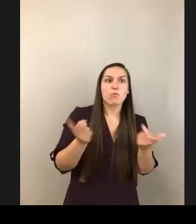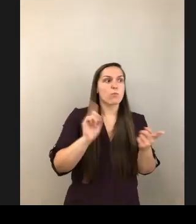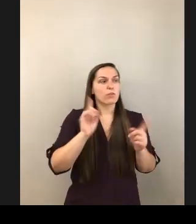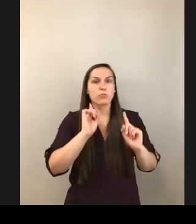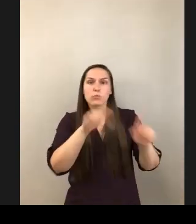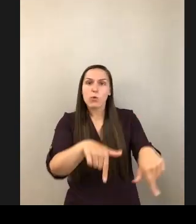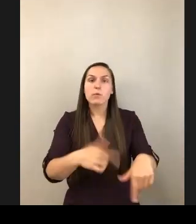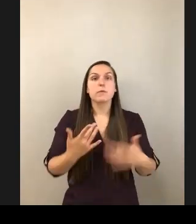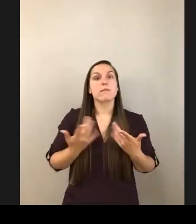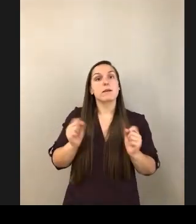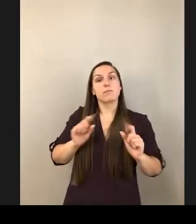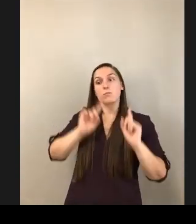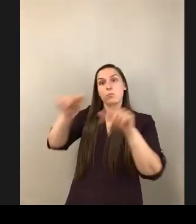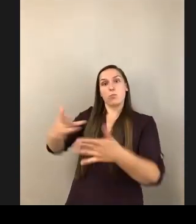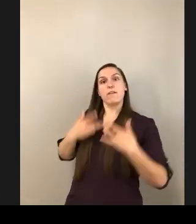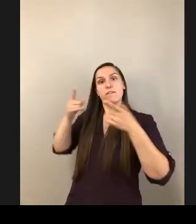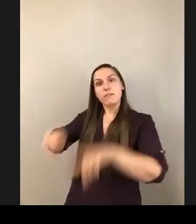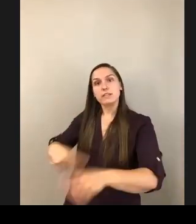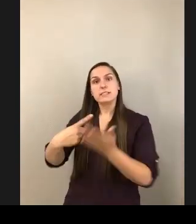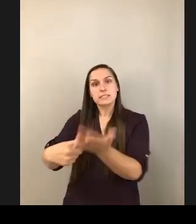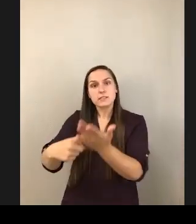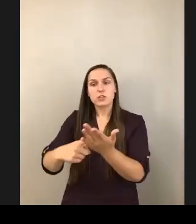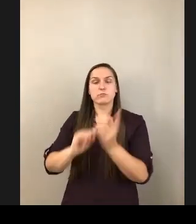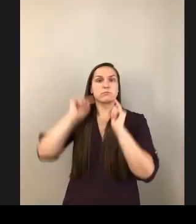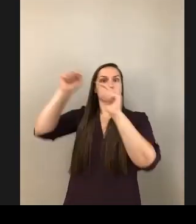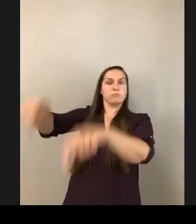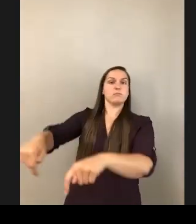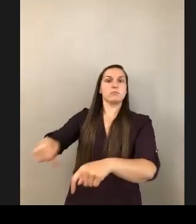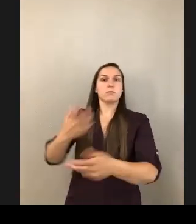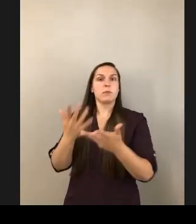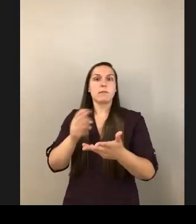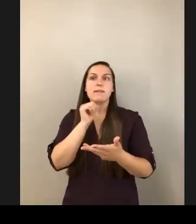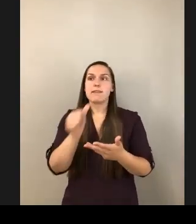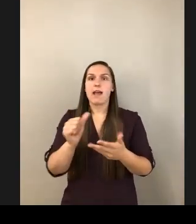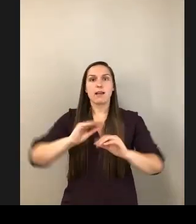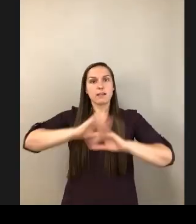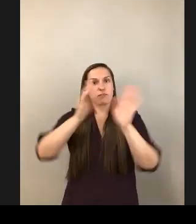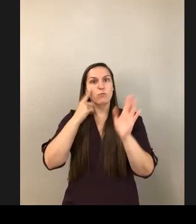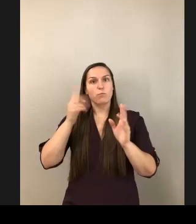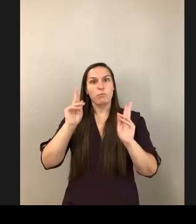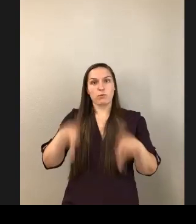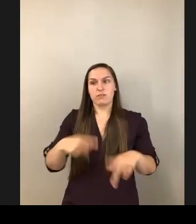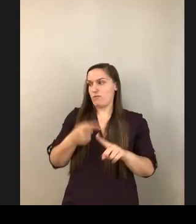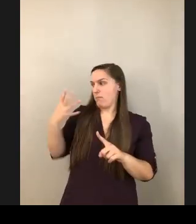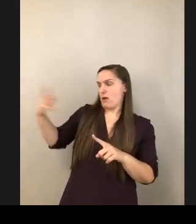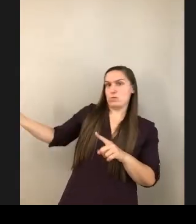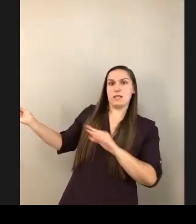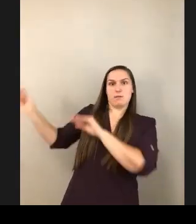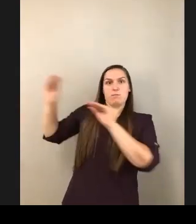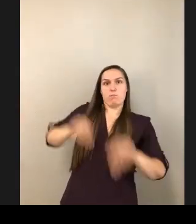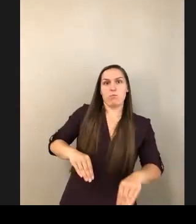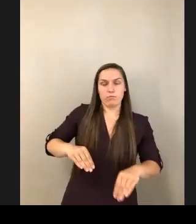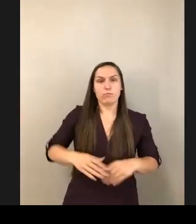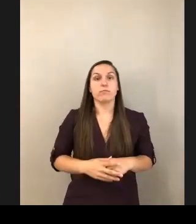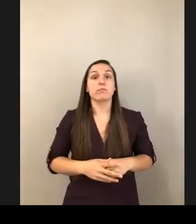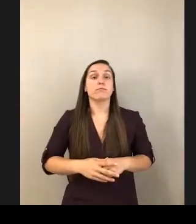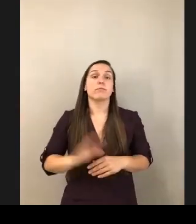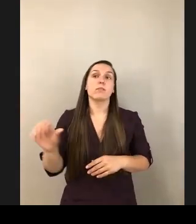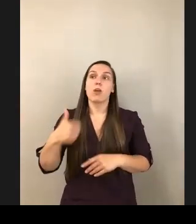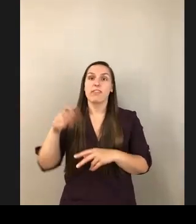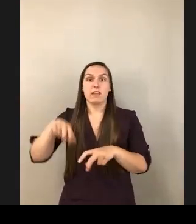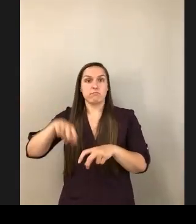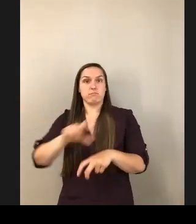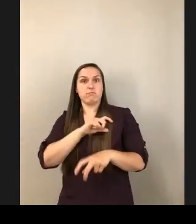donde ellas están y establecer discusiones que tal vez no sean obvias para